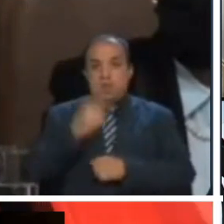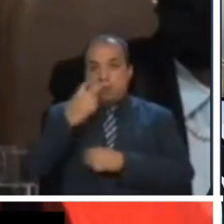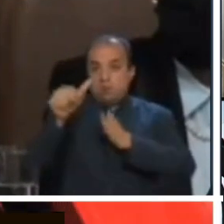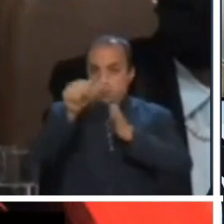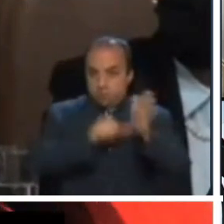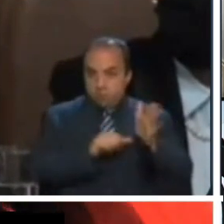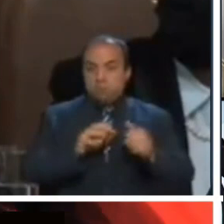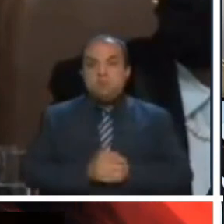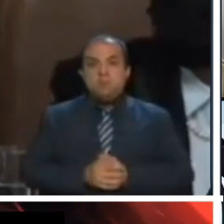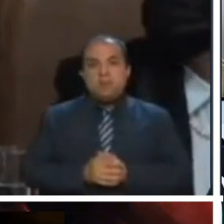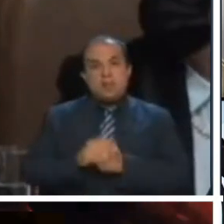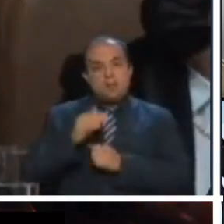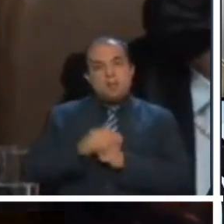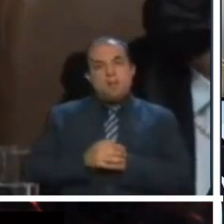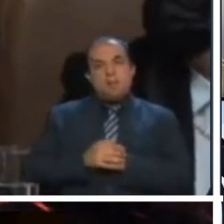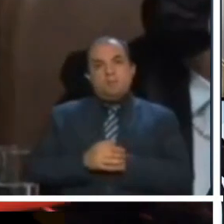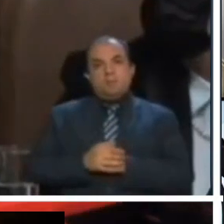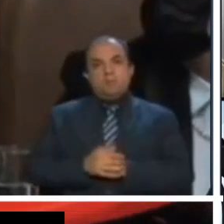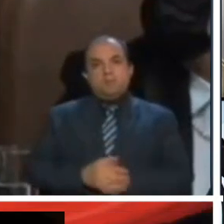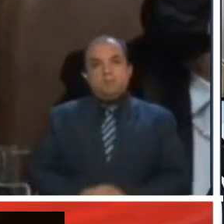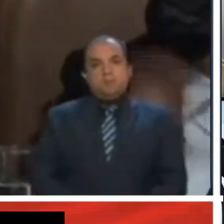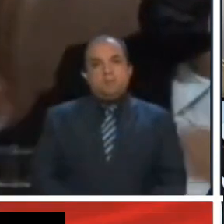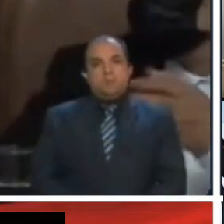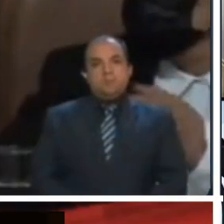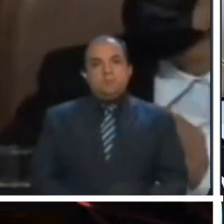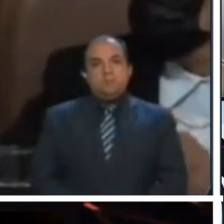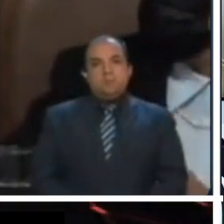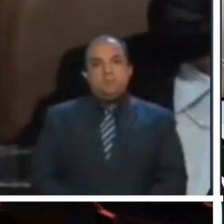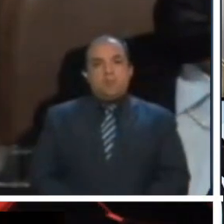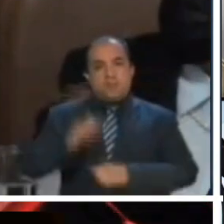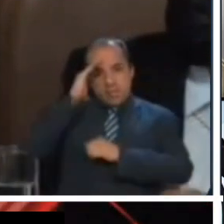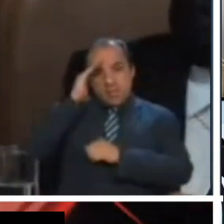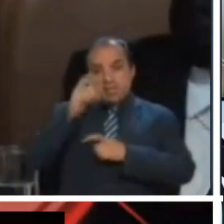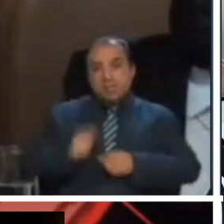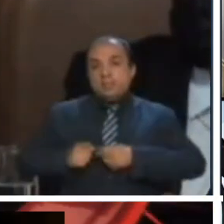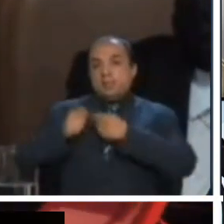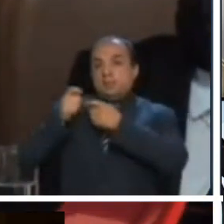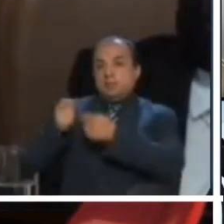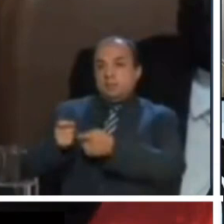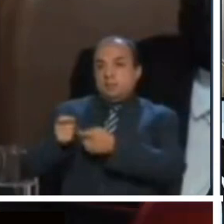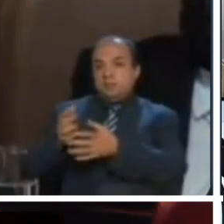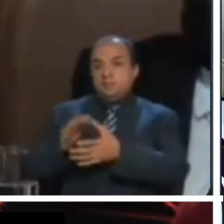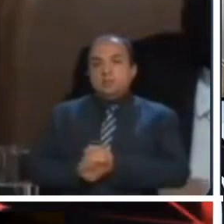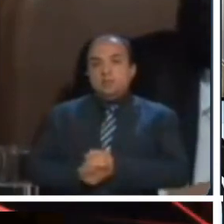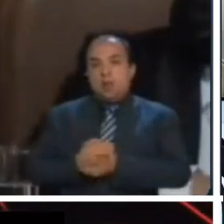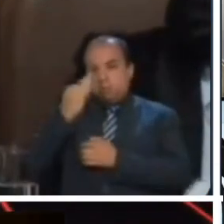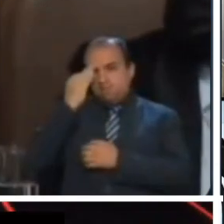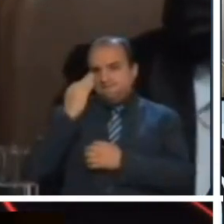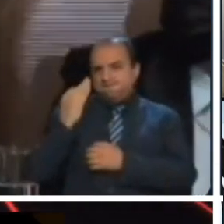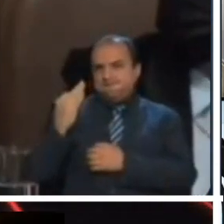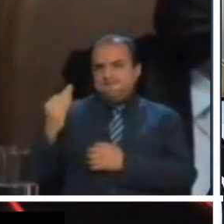2 meses, imagínense, con la concesión durante muchos